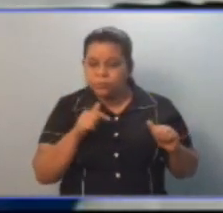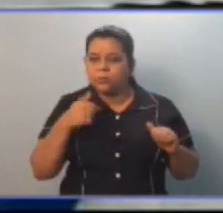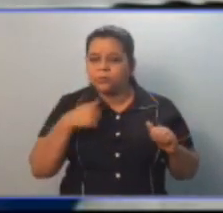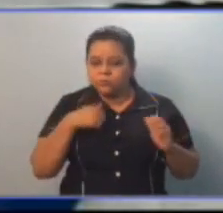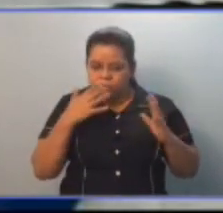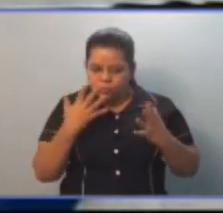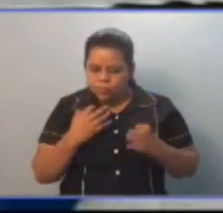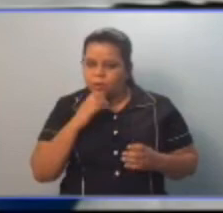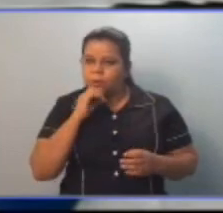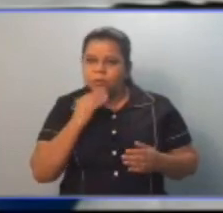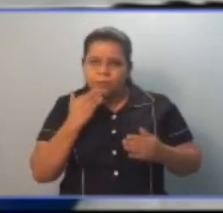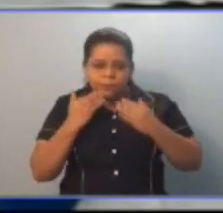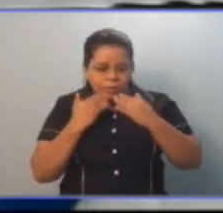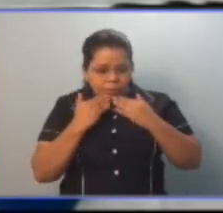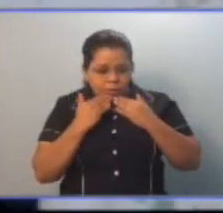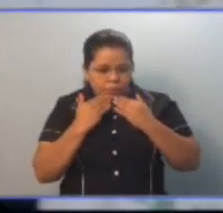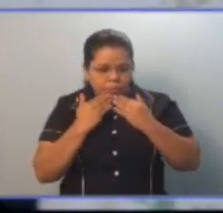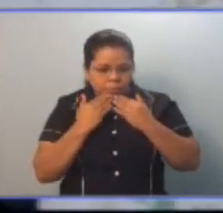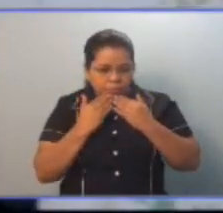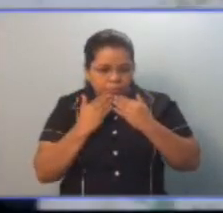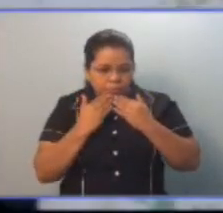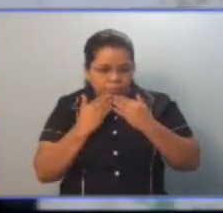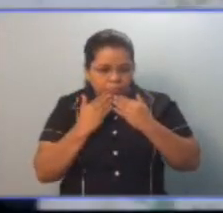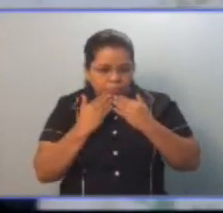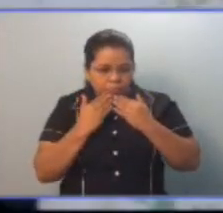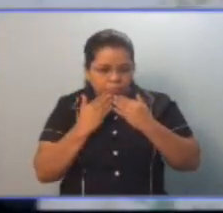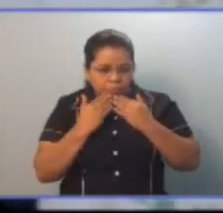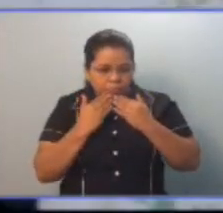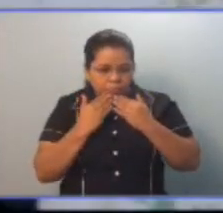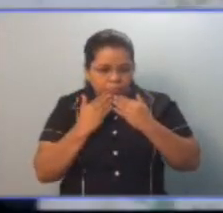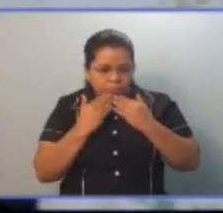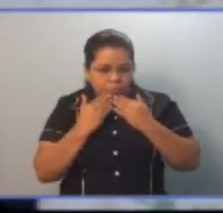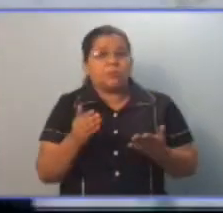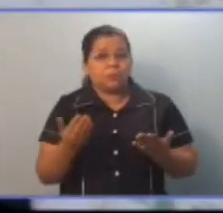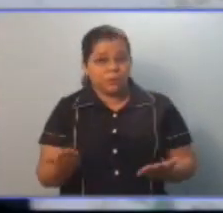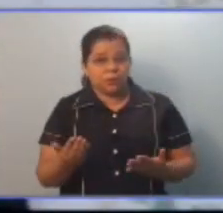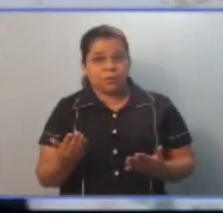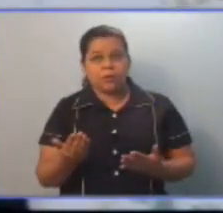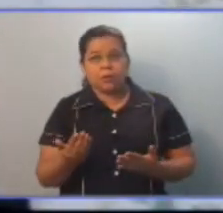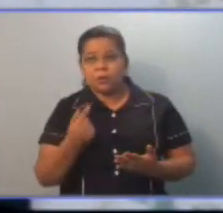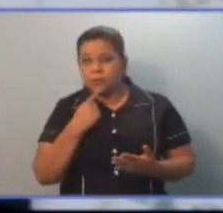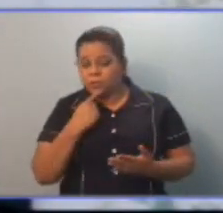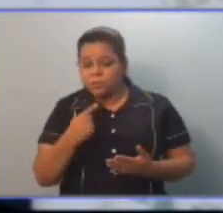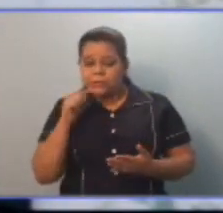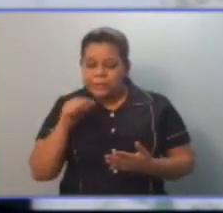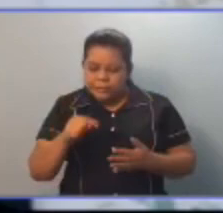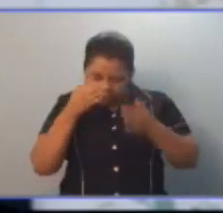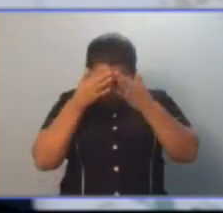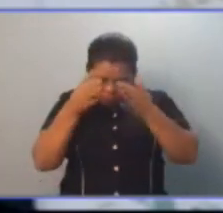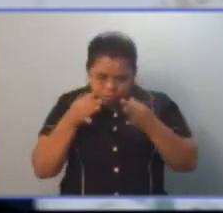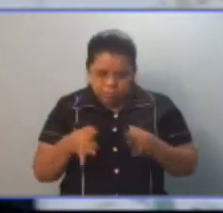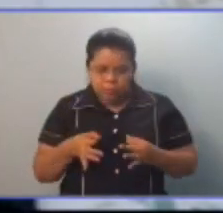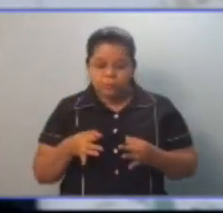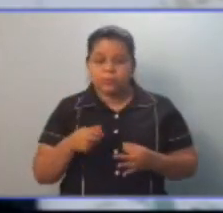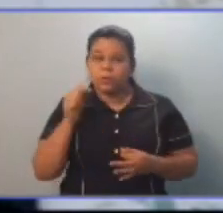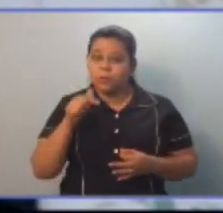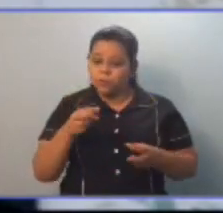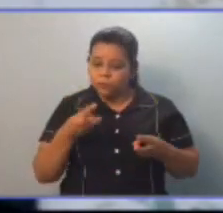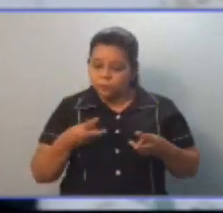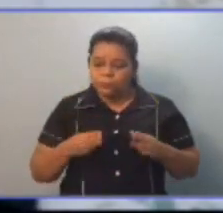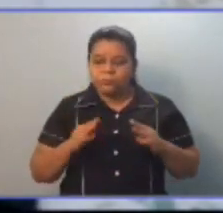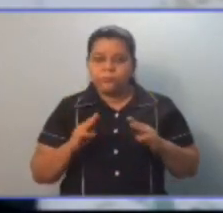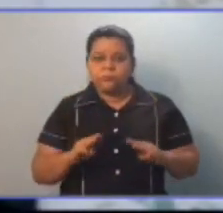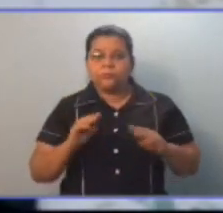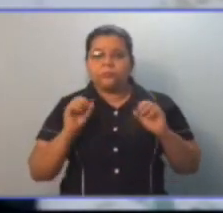sustentar, argumentar debidamente por qué se decanta por esa decisión. Cuando ese mecanismo